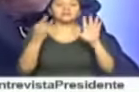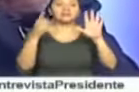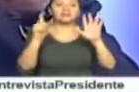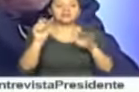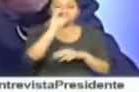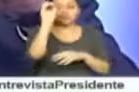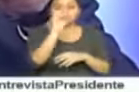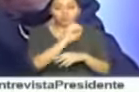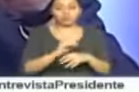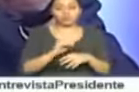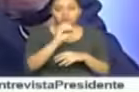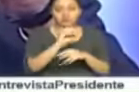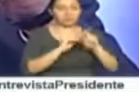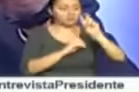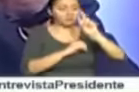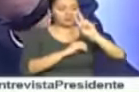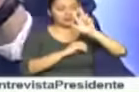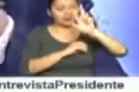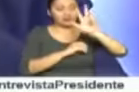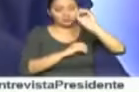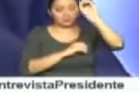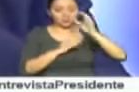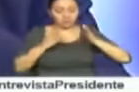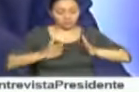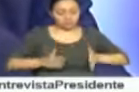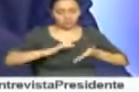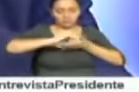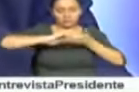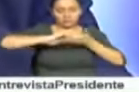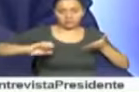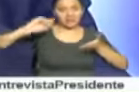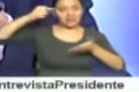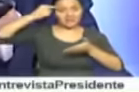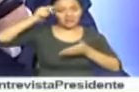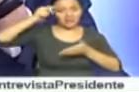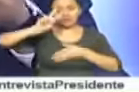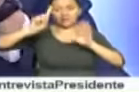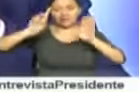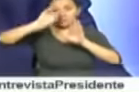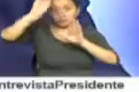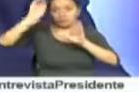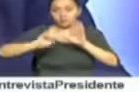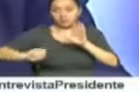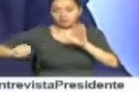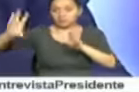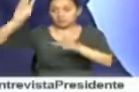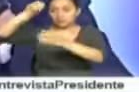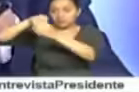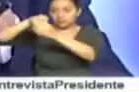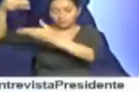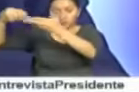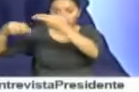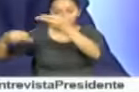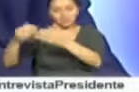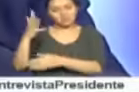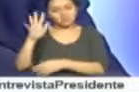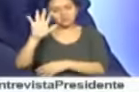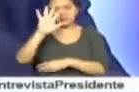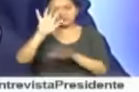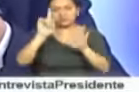aportar 23% al soldado, 26% al Estado, ¿ya? Que sobre el sueldo neto es una aportación de cerca